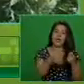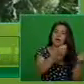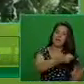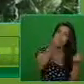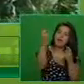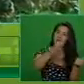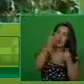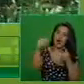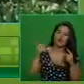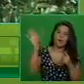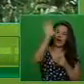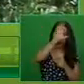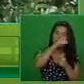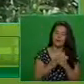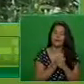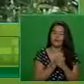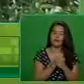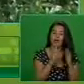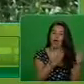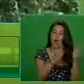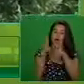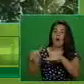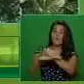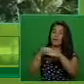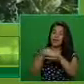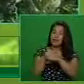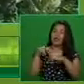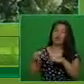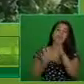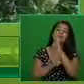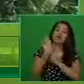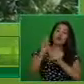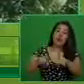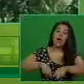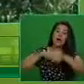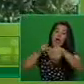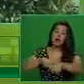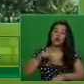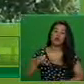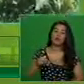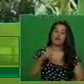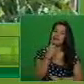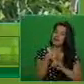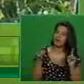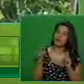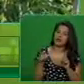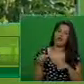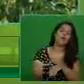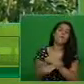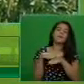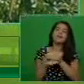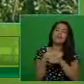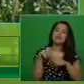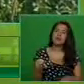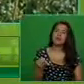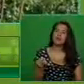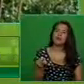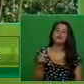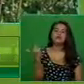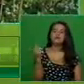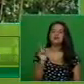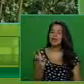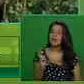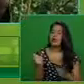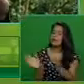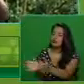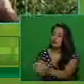y otro ministerio que es el Ministerio de Desarrollo Agrario. Es un ministerio que, por el contrario, atiende a la producción